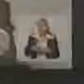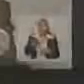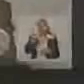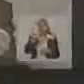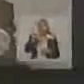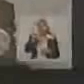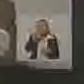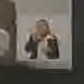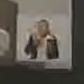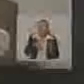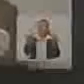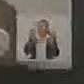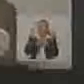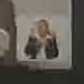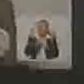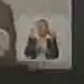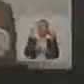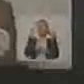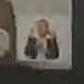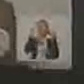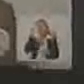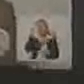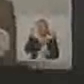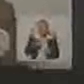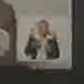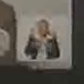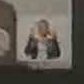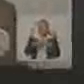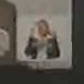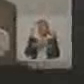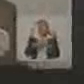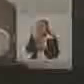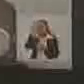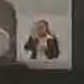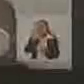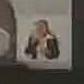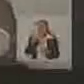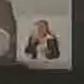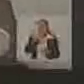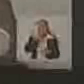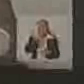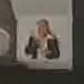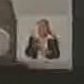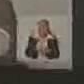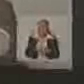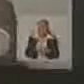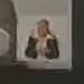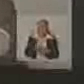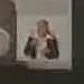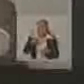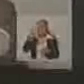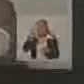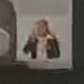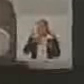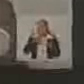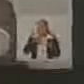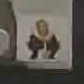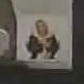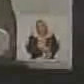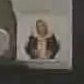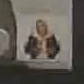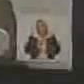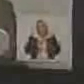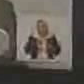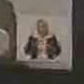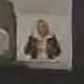decisión muy importante. Podemos hacer un modelo de administración eficiente en la Benito Juárez con toda mi experiencia, con toda mi